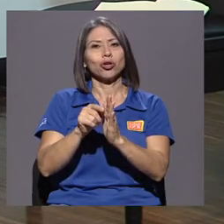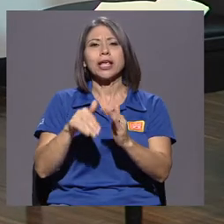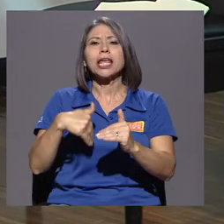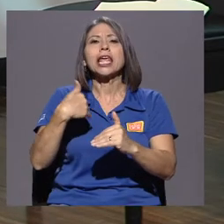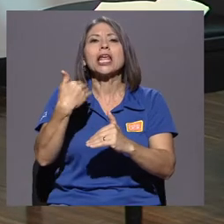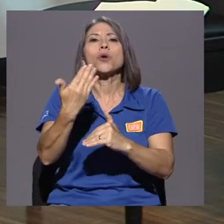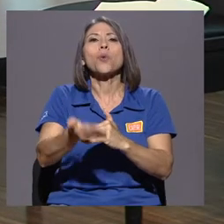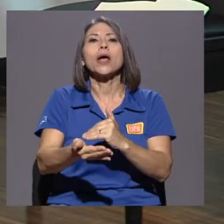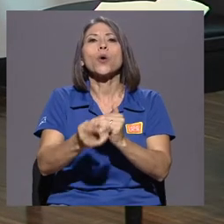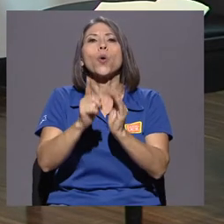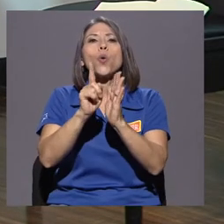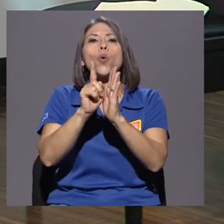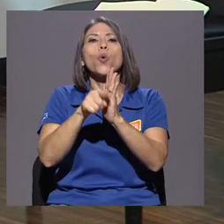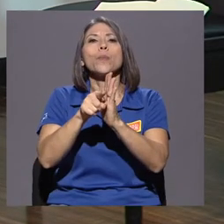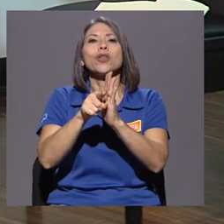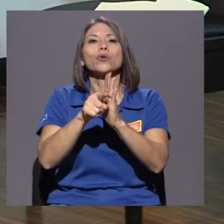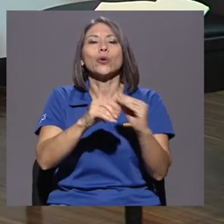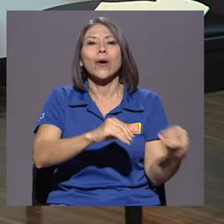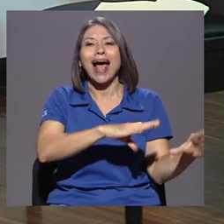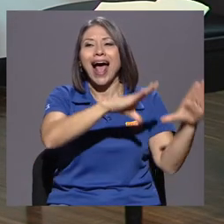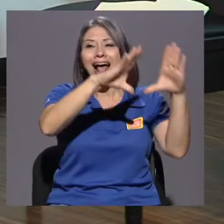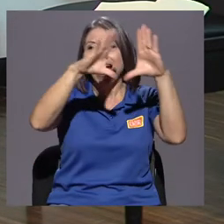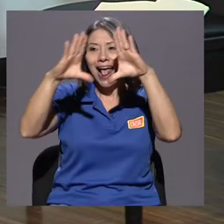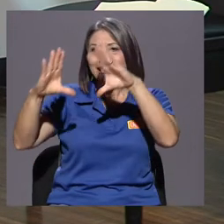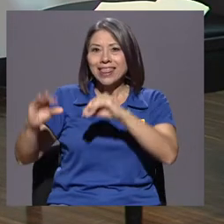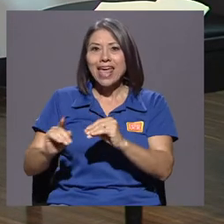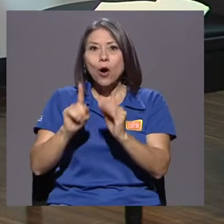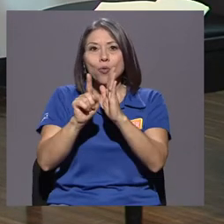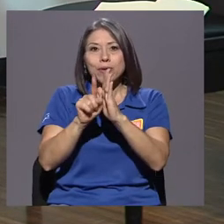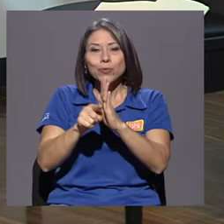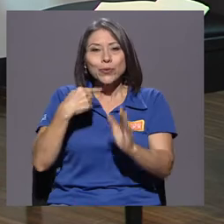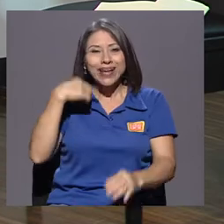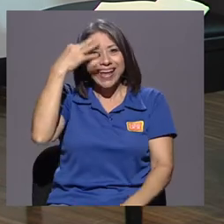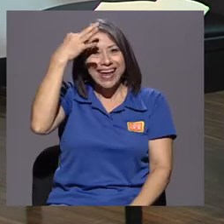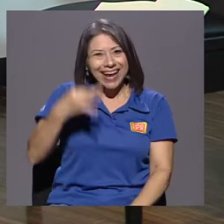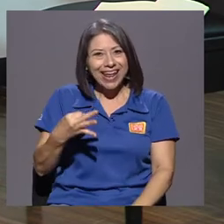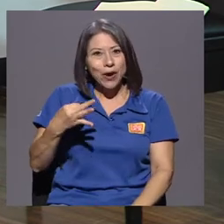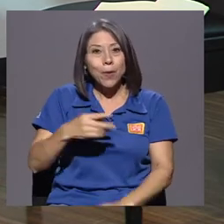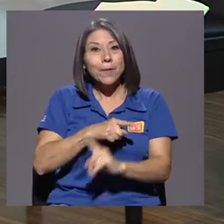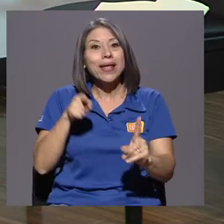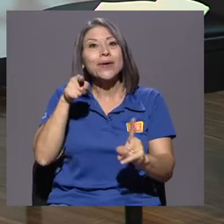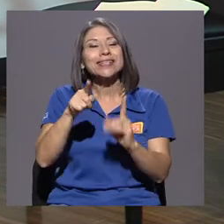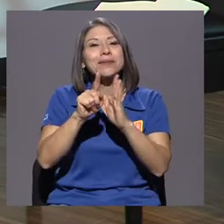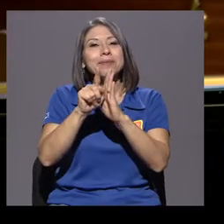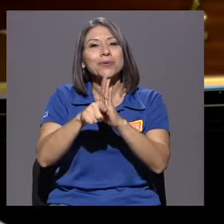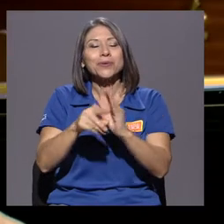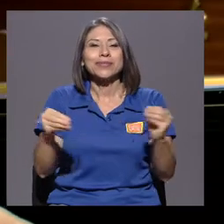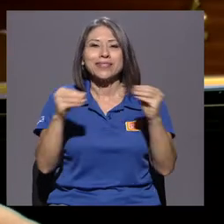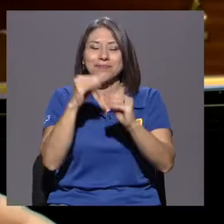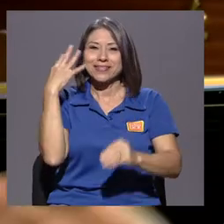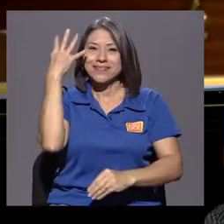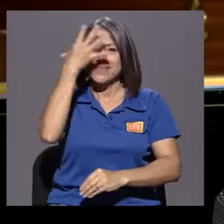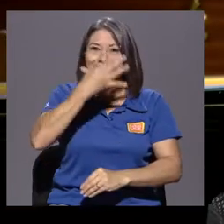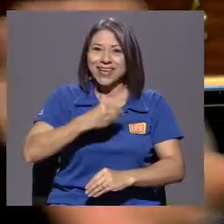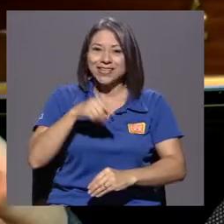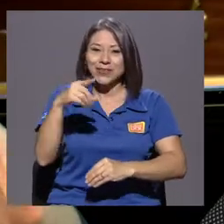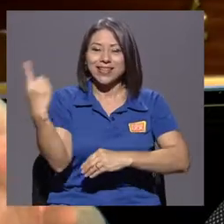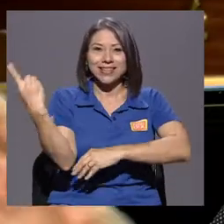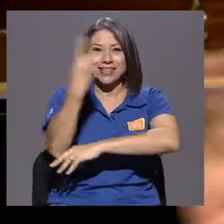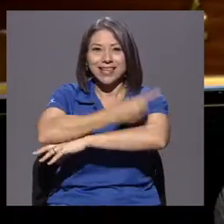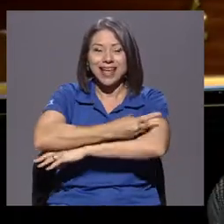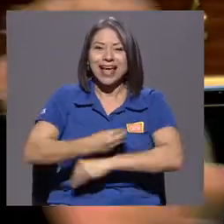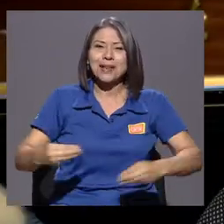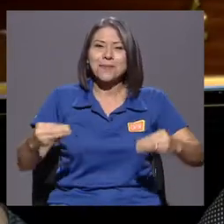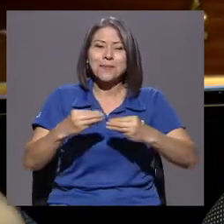luego hay un minuto en el día en que creo pero ese minuto es el más bello del día el más pleno